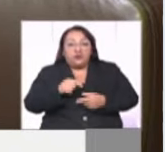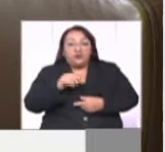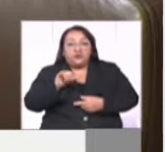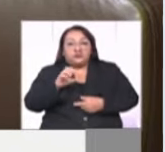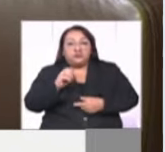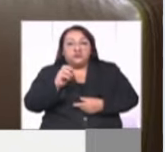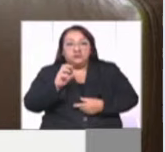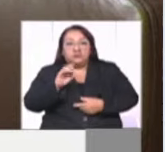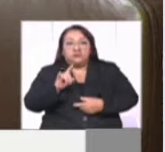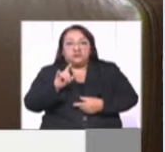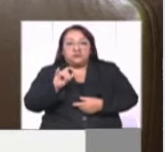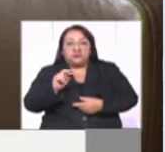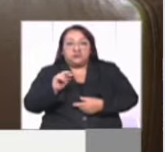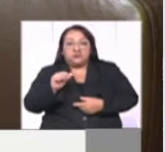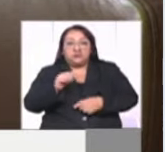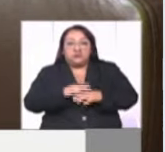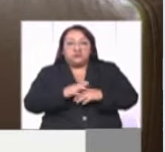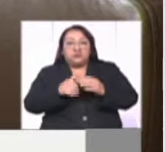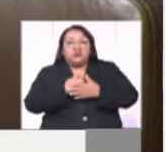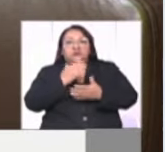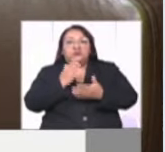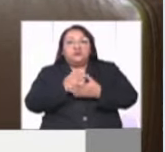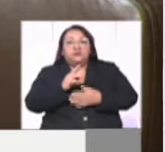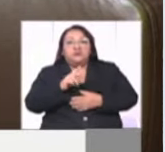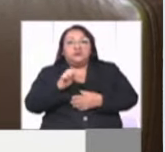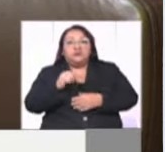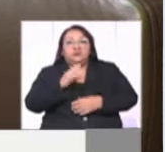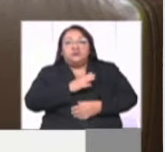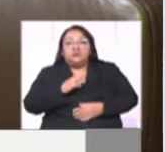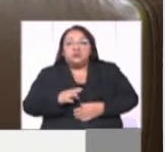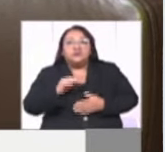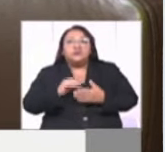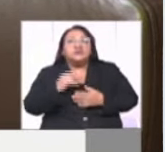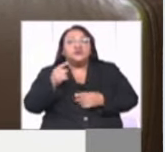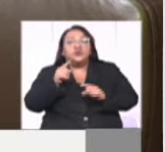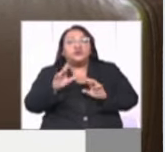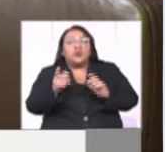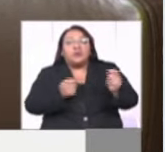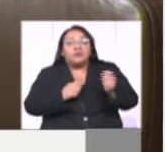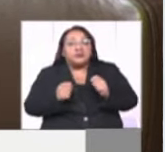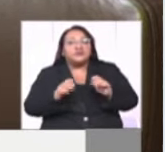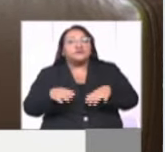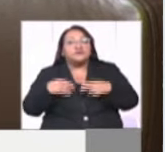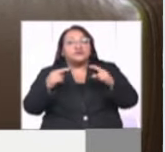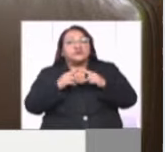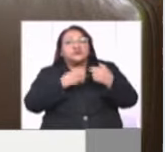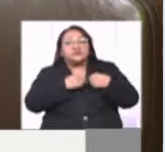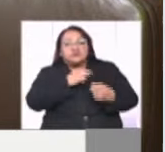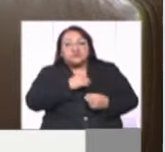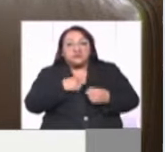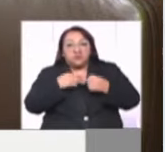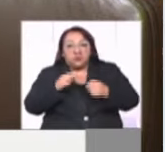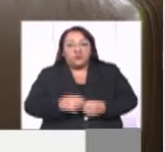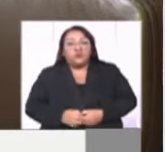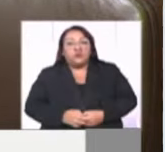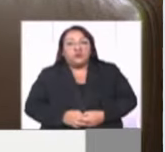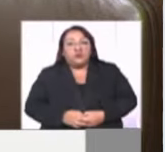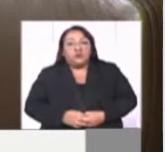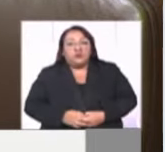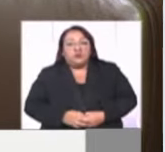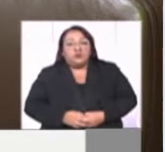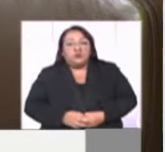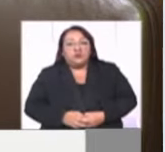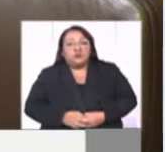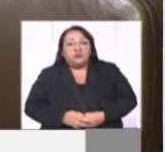Jonus proviene de la explotación de bienes del Estado y su administración se encuentra a cargo del Ministerio Público. Es decir, nuevamente